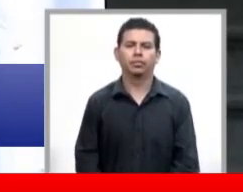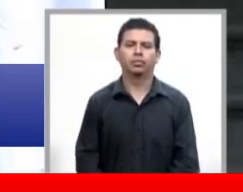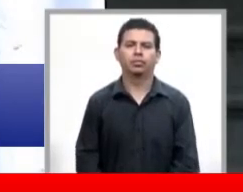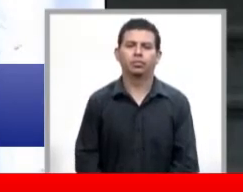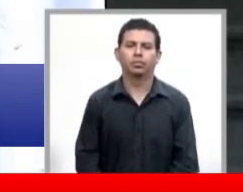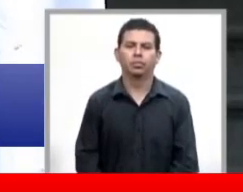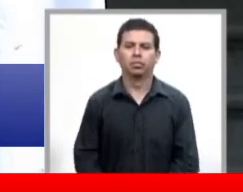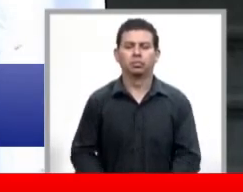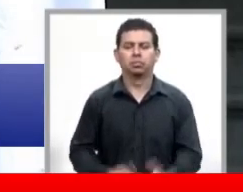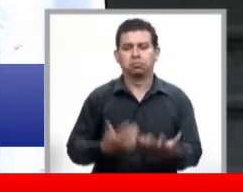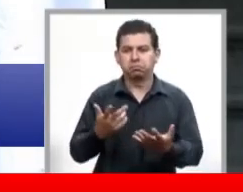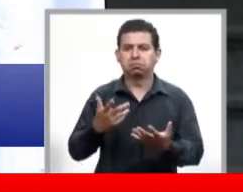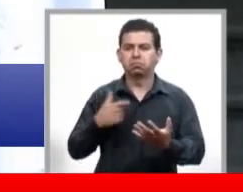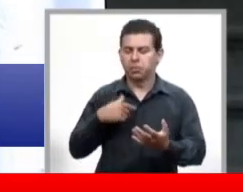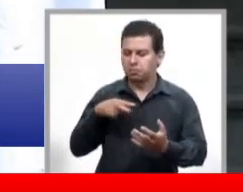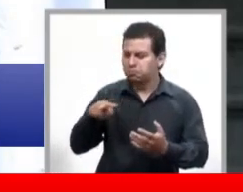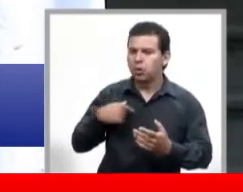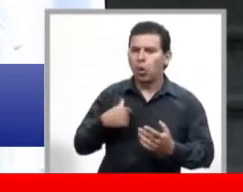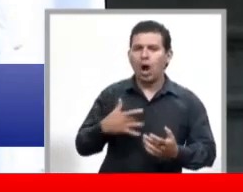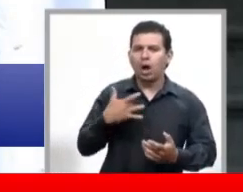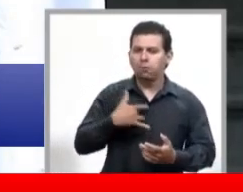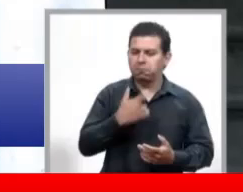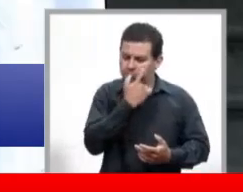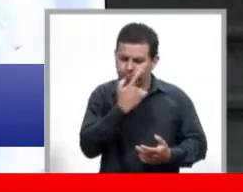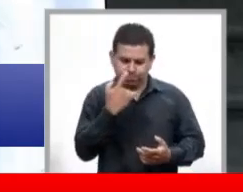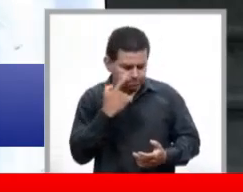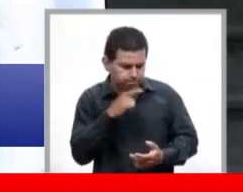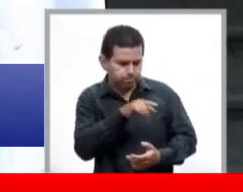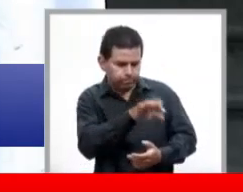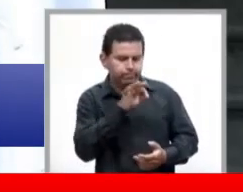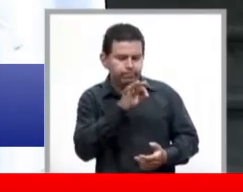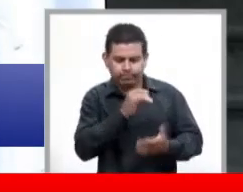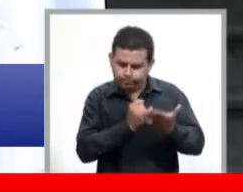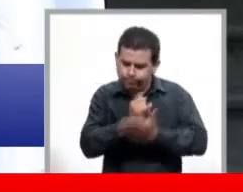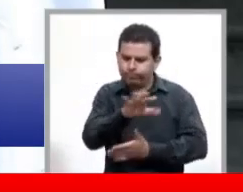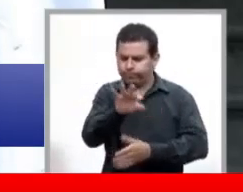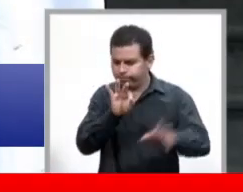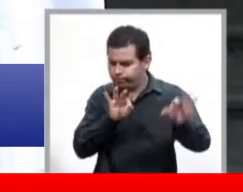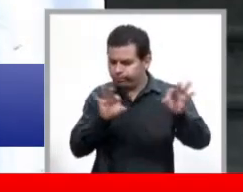tomar acciones que de manera gradual hemos ido incrementando